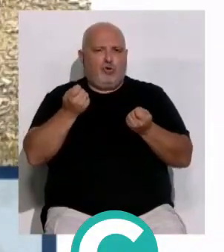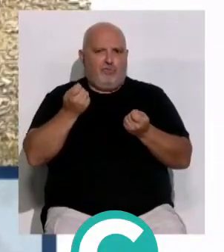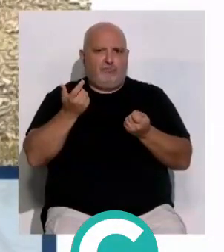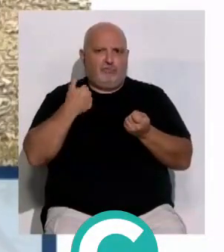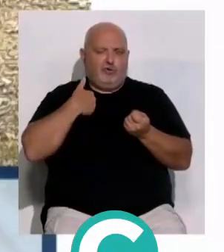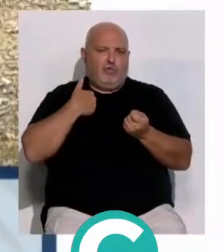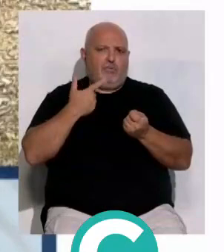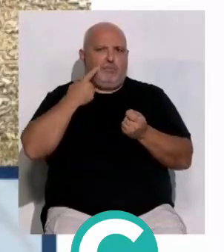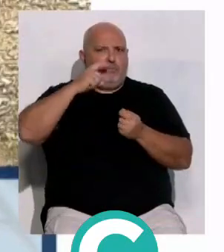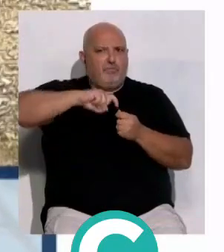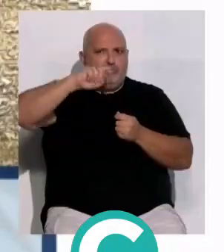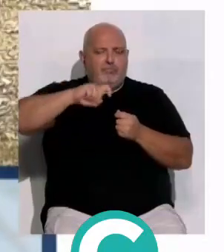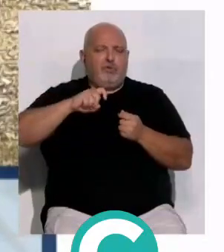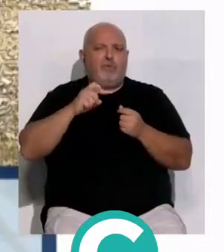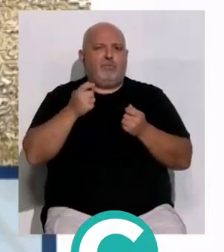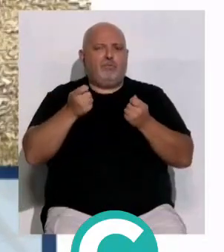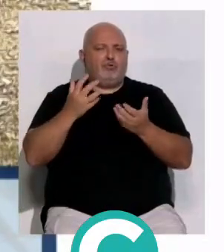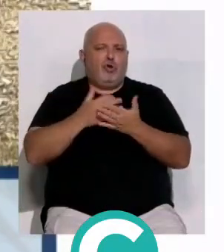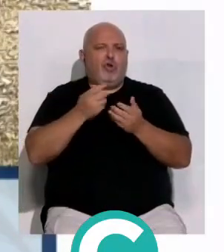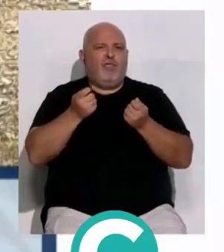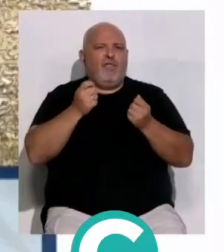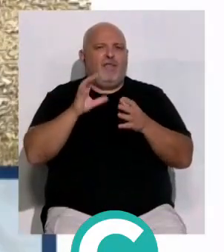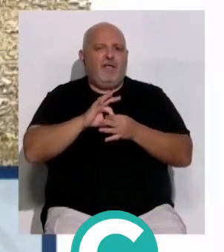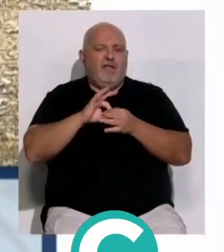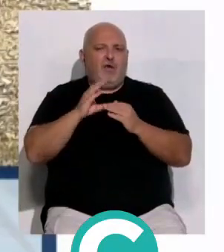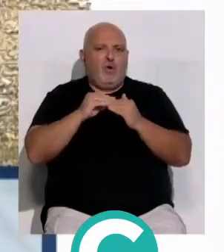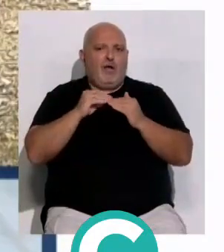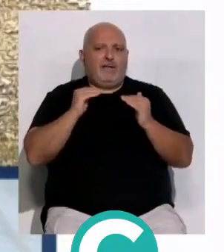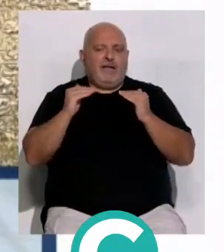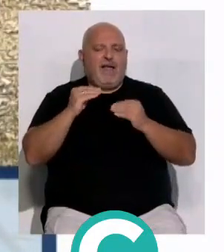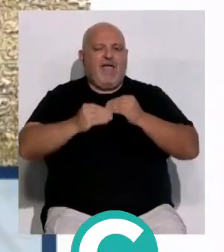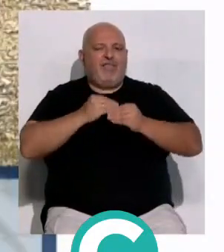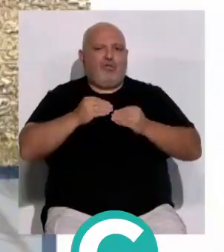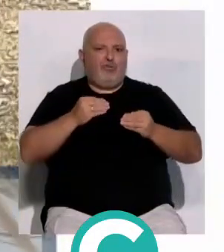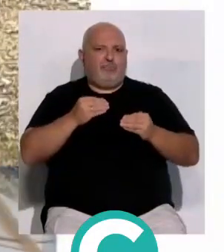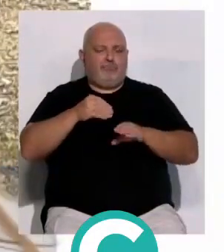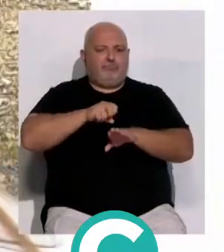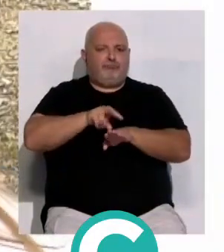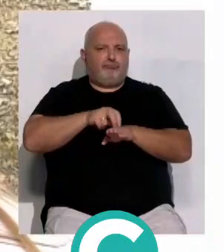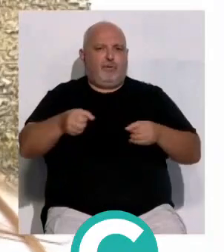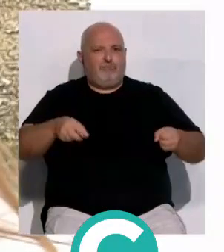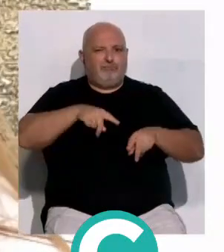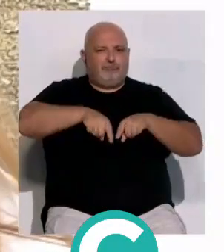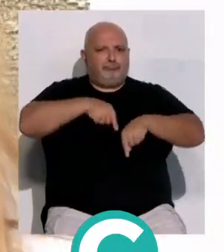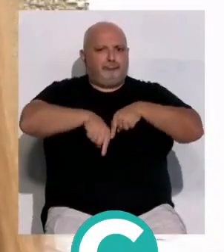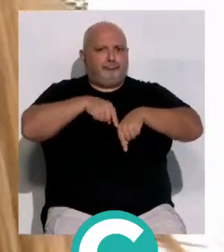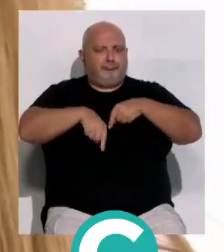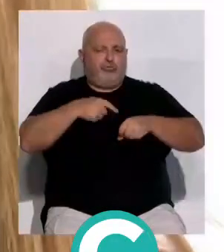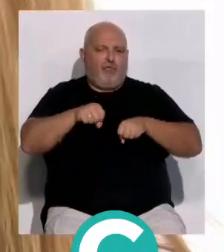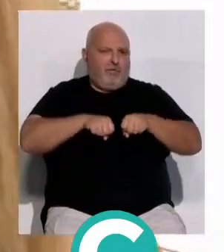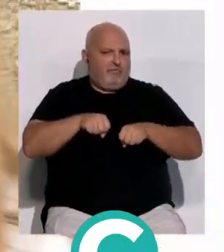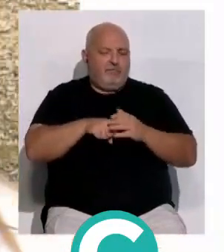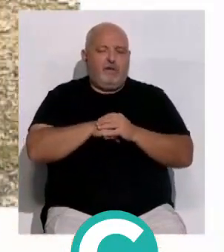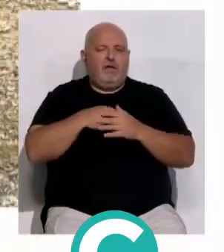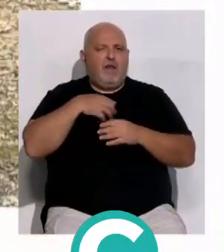vigilar la telemetría y controlar todos los controles de los pacientes mientras que están haciendo el ejercicio. En realidad,